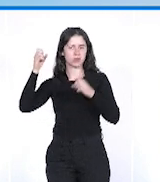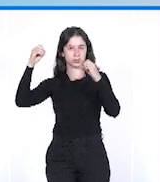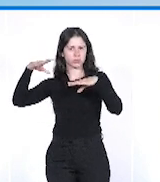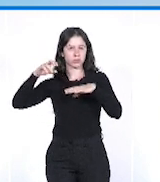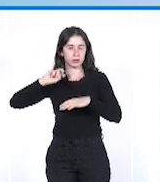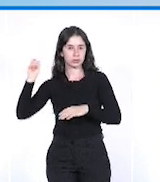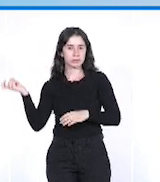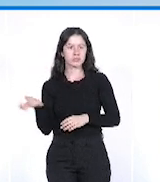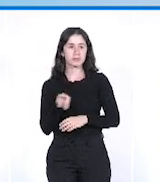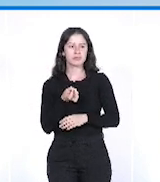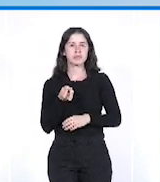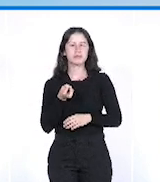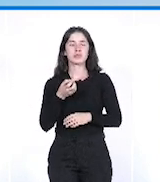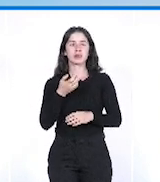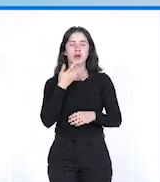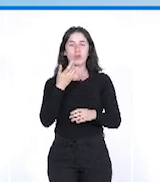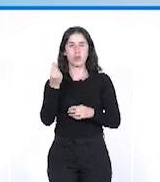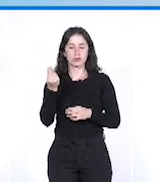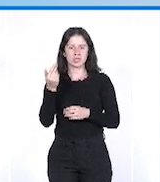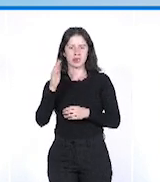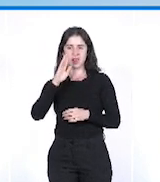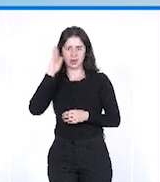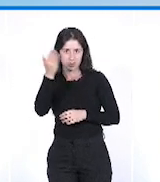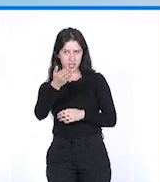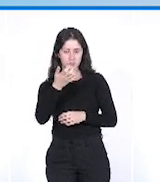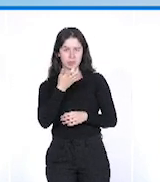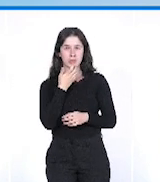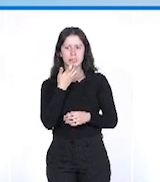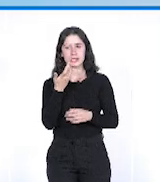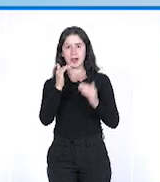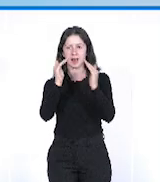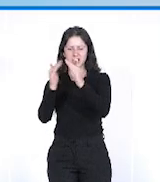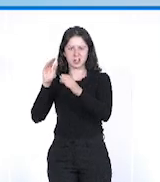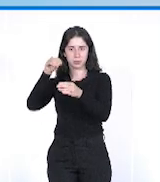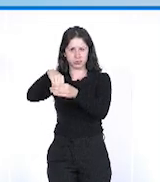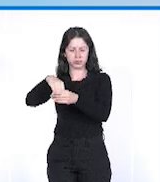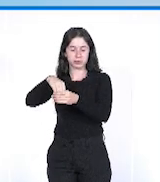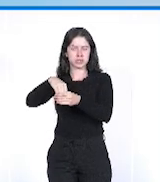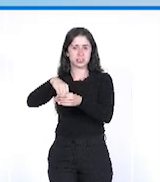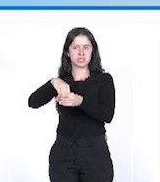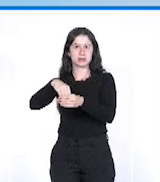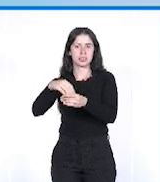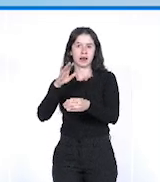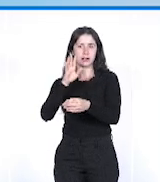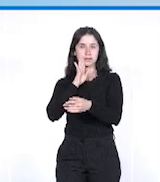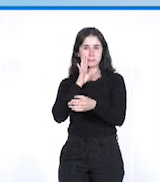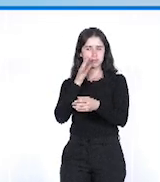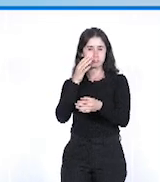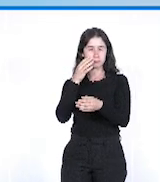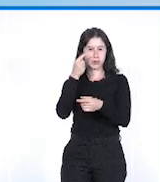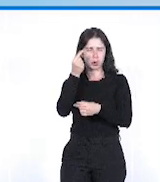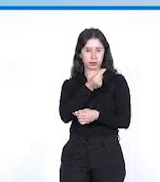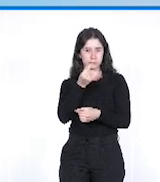generales costes indirectos que son aquellos que se han imputados a la vivienda y ahora explicaré como estimamos eso y